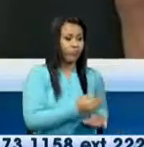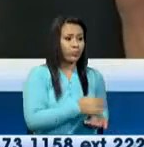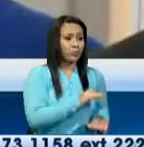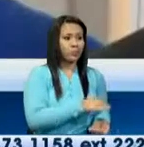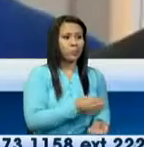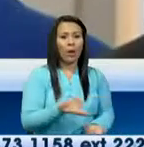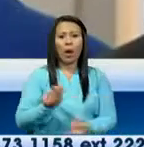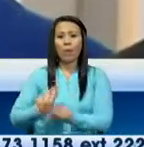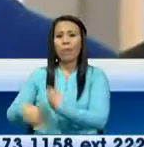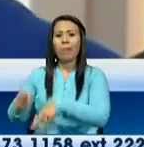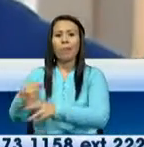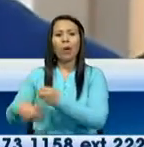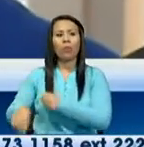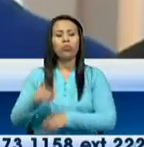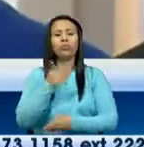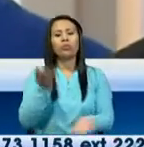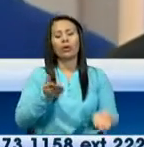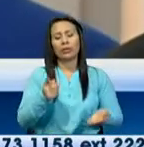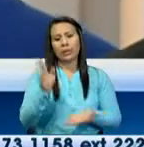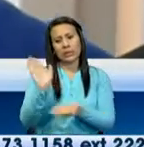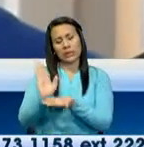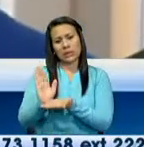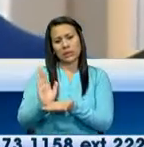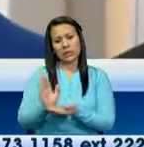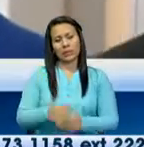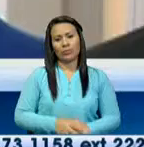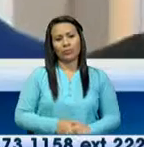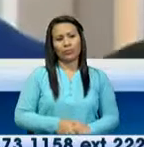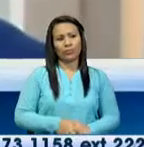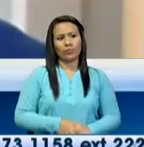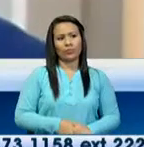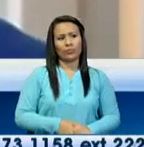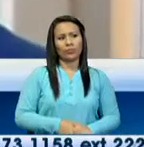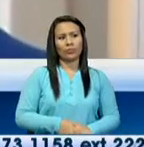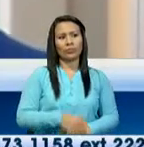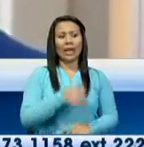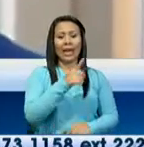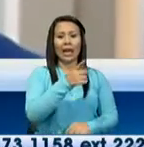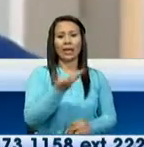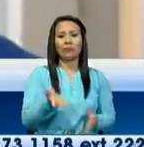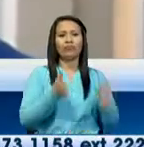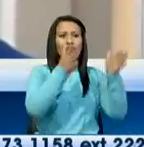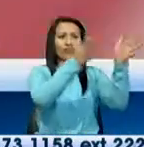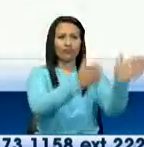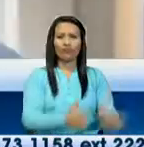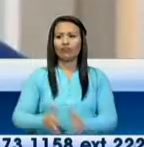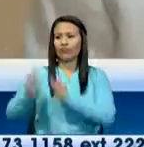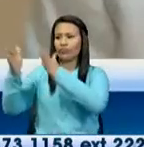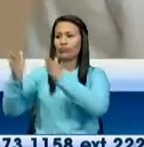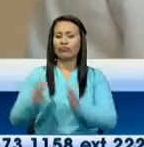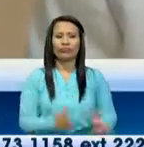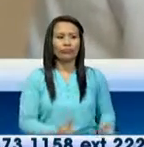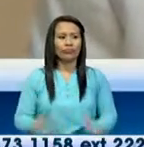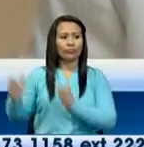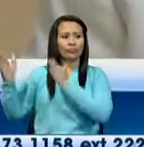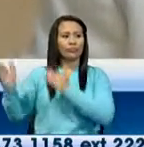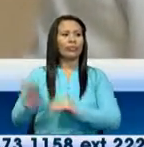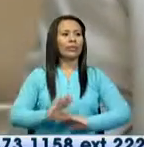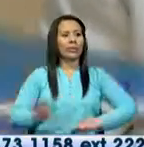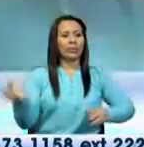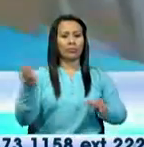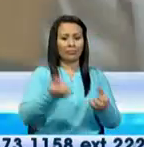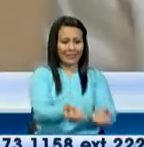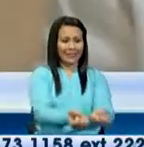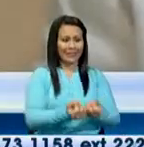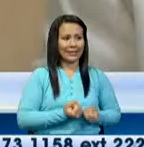varias medicinas para sacarlas de la institución. El despachador de la farmacia del hospital había guardado en un